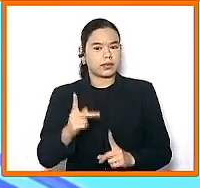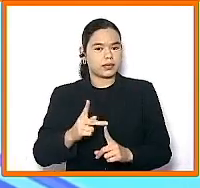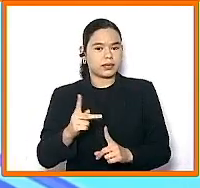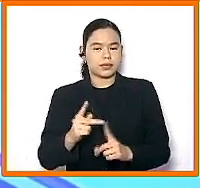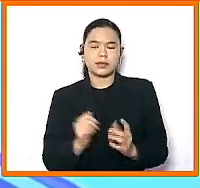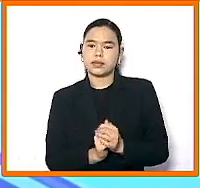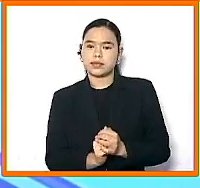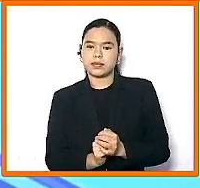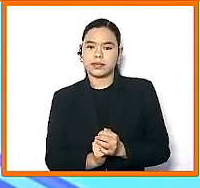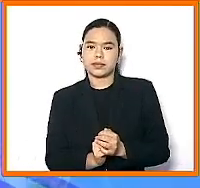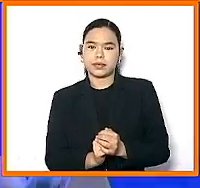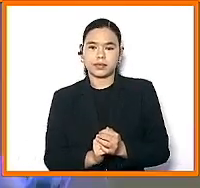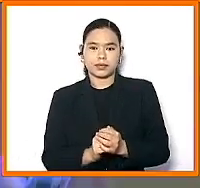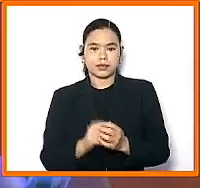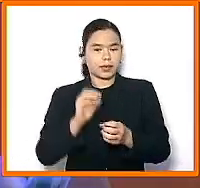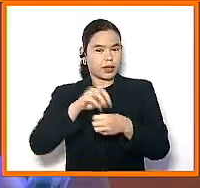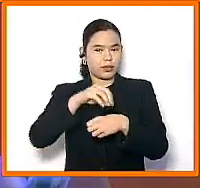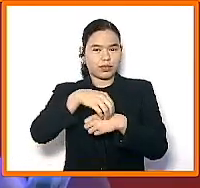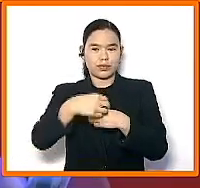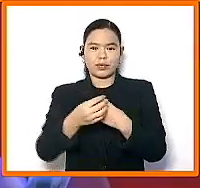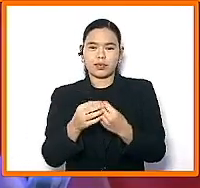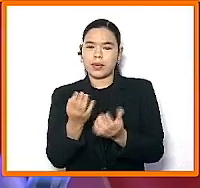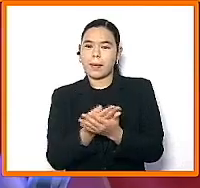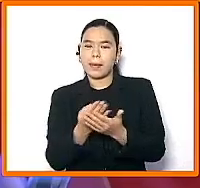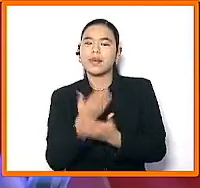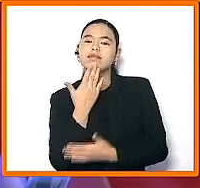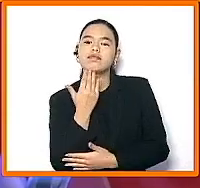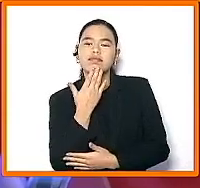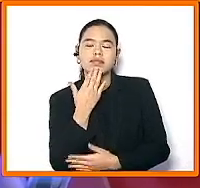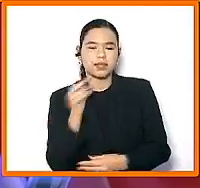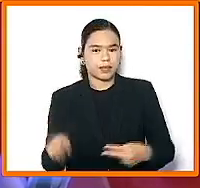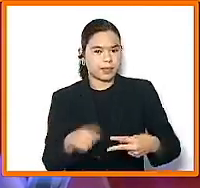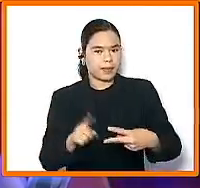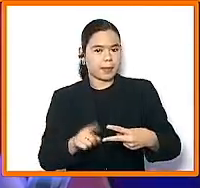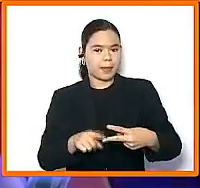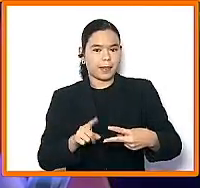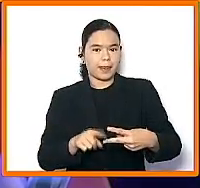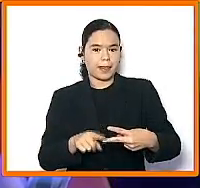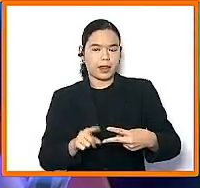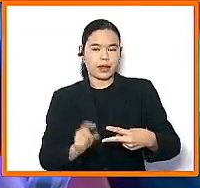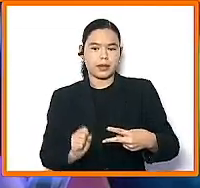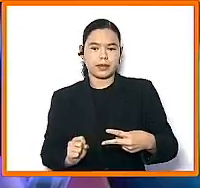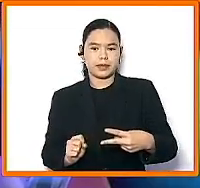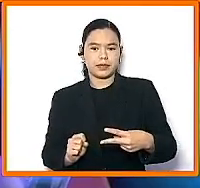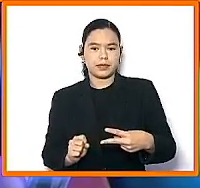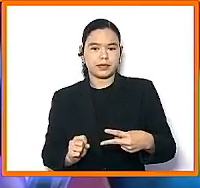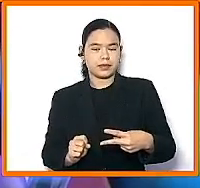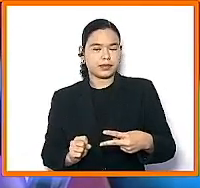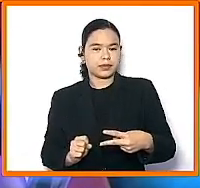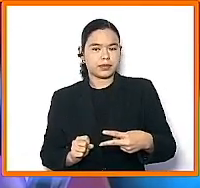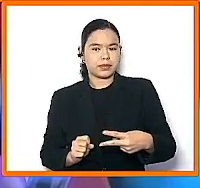su catrachada alboroto. Con mucho gusto te voy a conocer tu segundo número favorecido con su primer dígito.